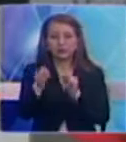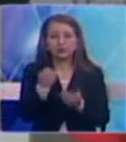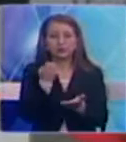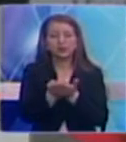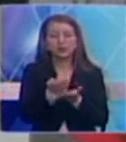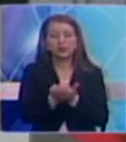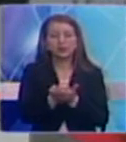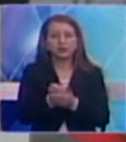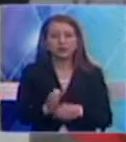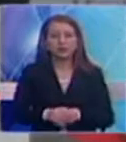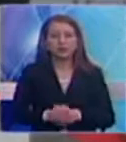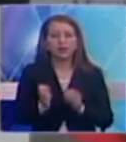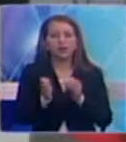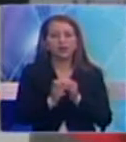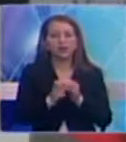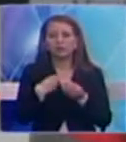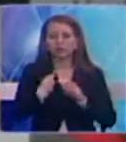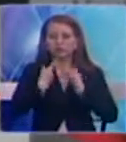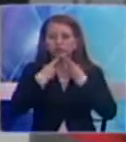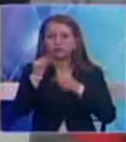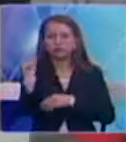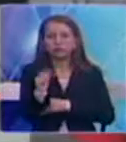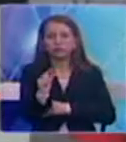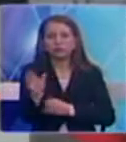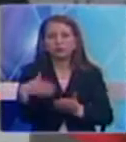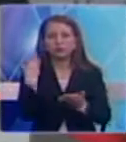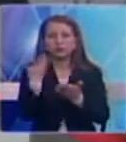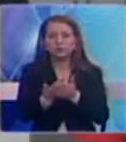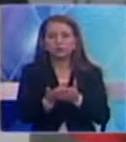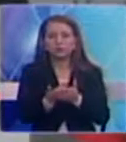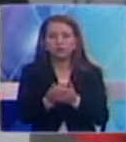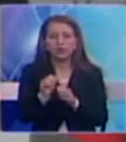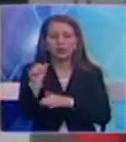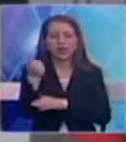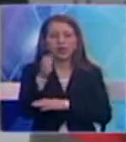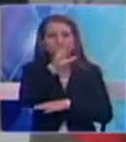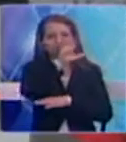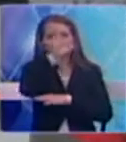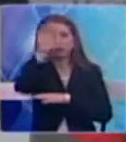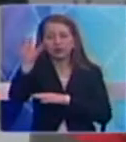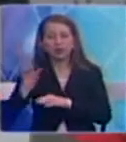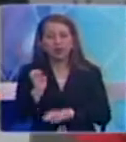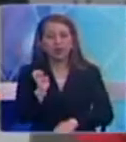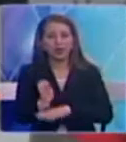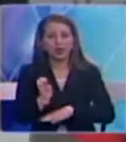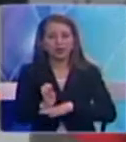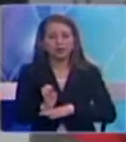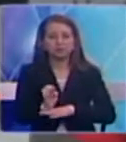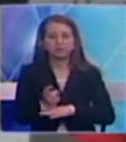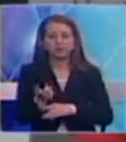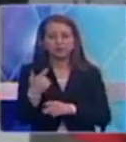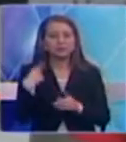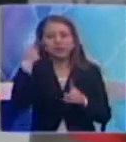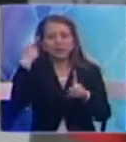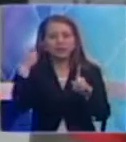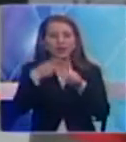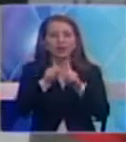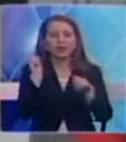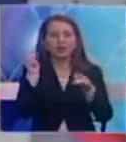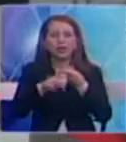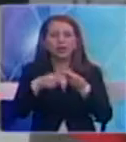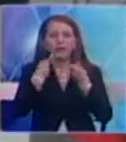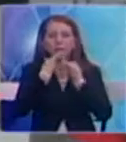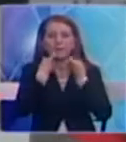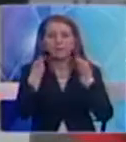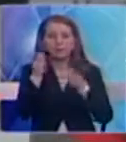adquirir pasajes con tarifas promocionales para llegar hasta 10 destinos del Ecuador, y estos destinos estarán disponibles hasta